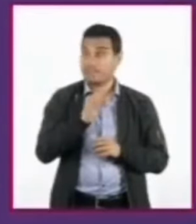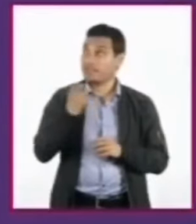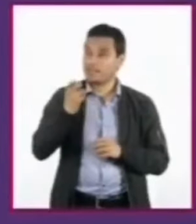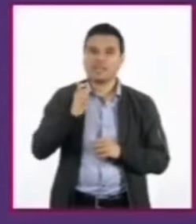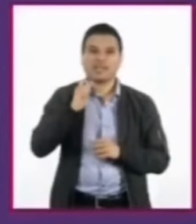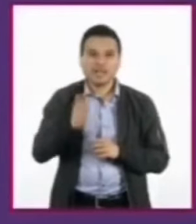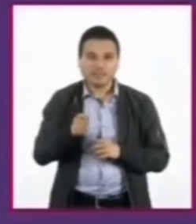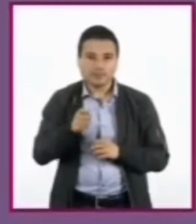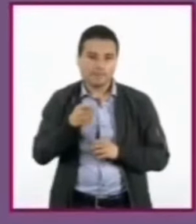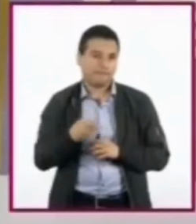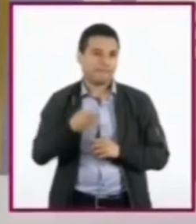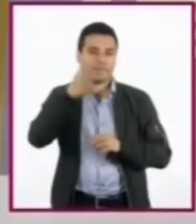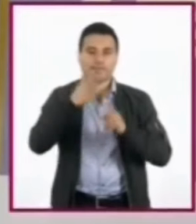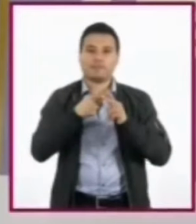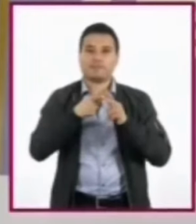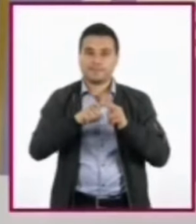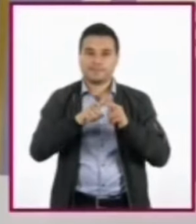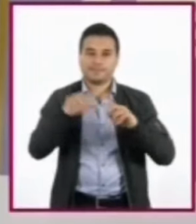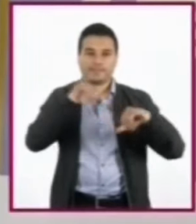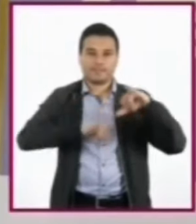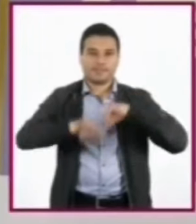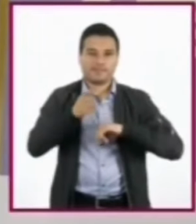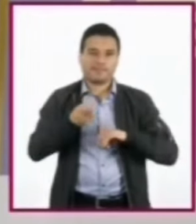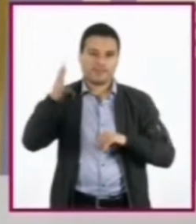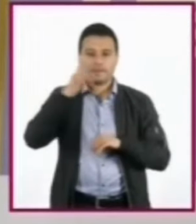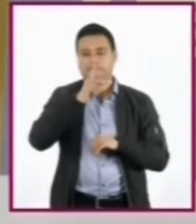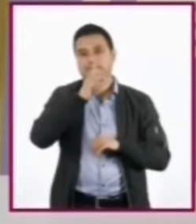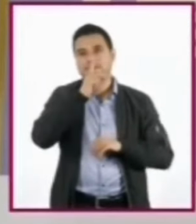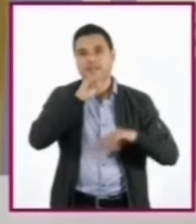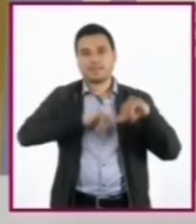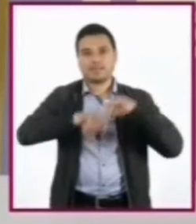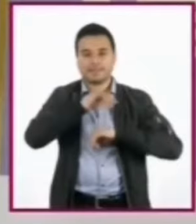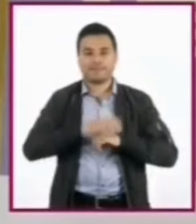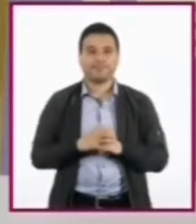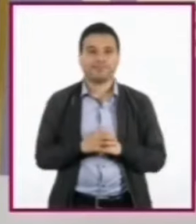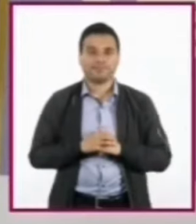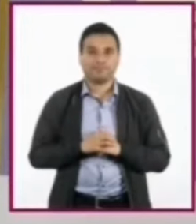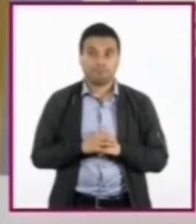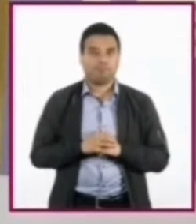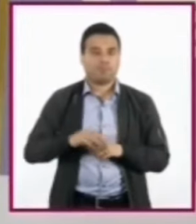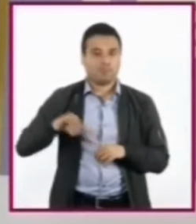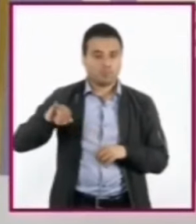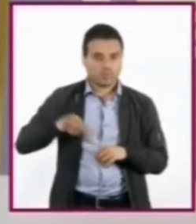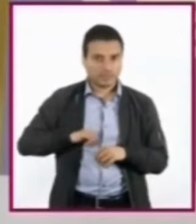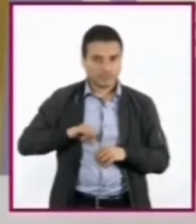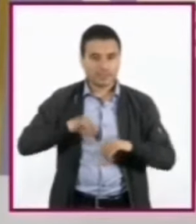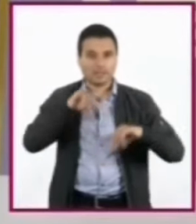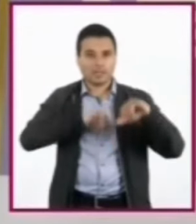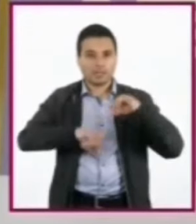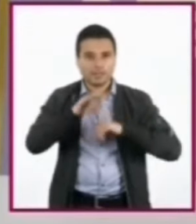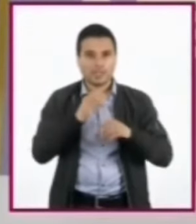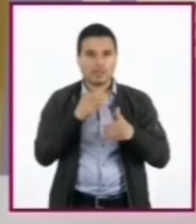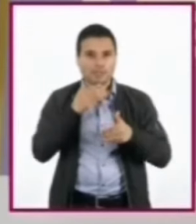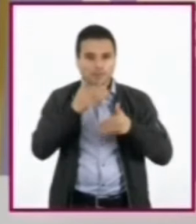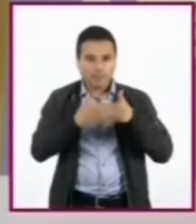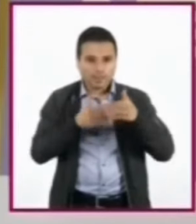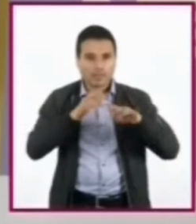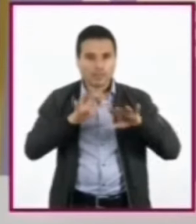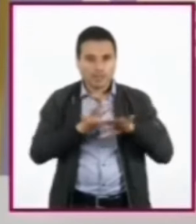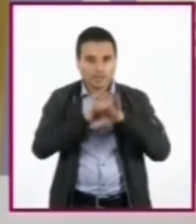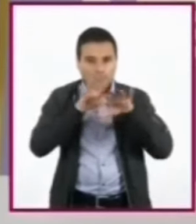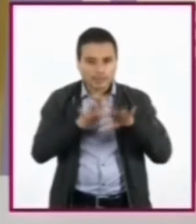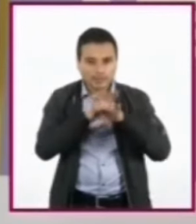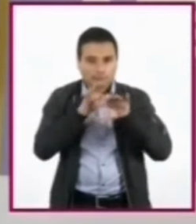química. Qué interesante ha resultado conocer cómo ha revolucionado la química a lo largo de la